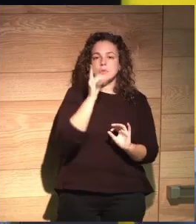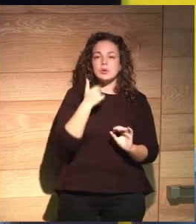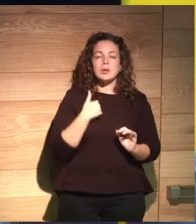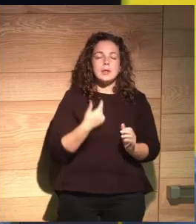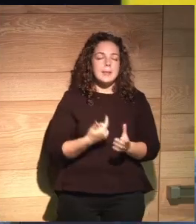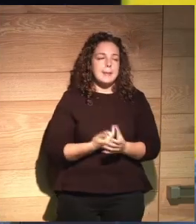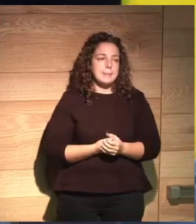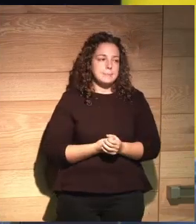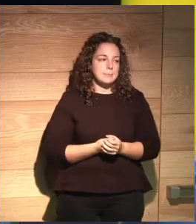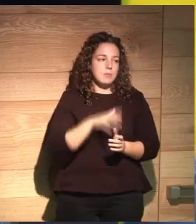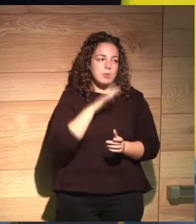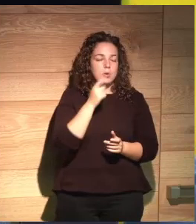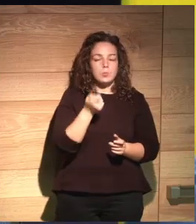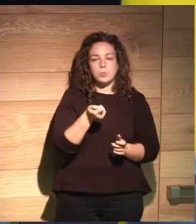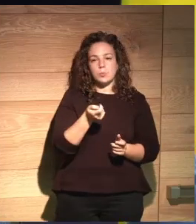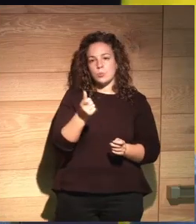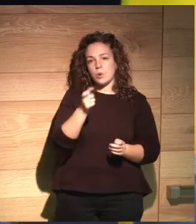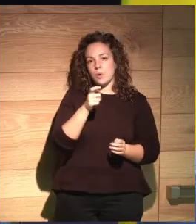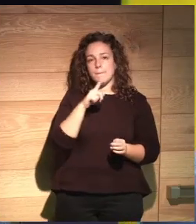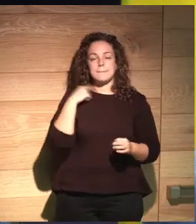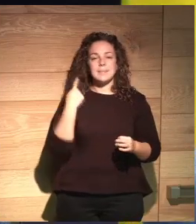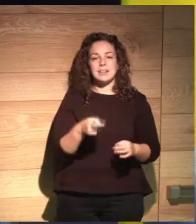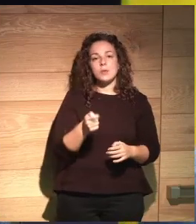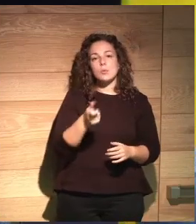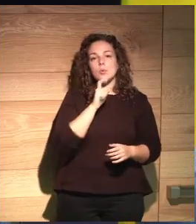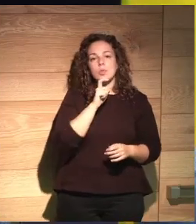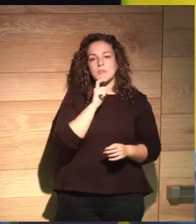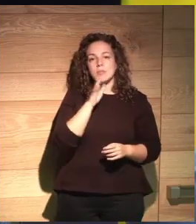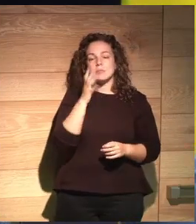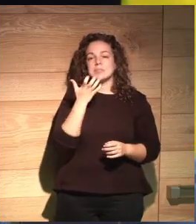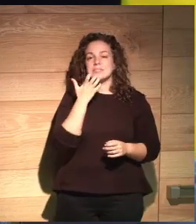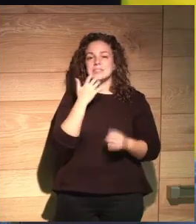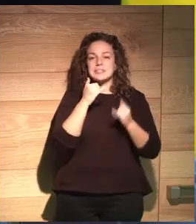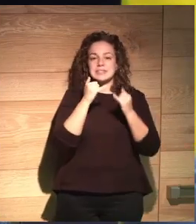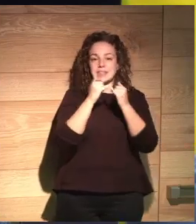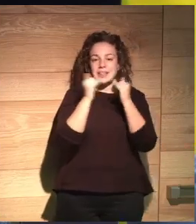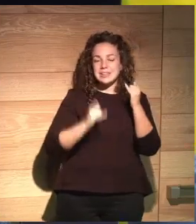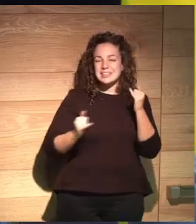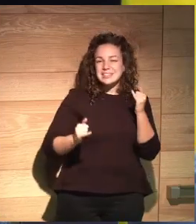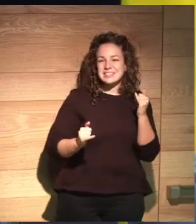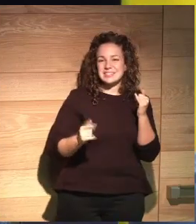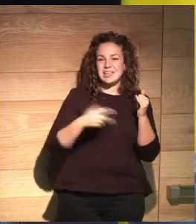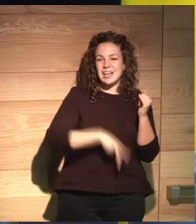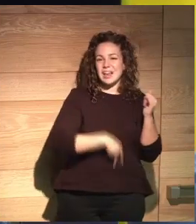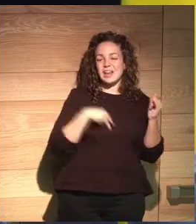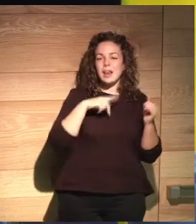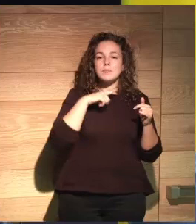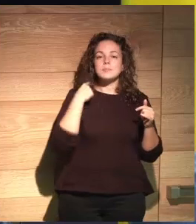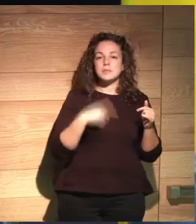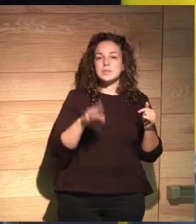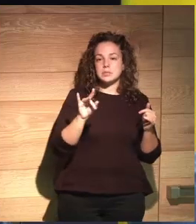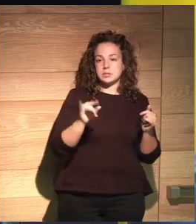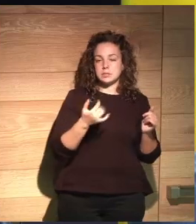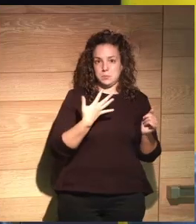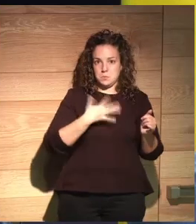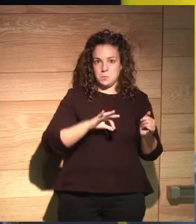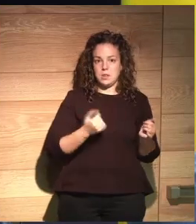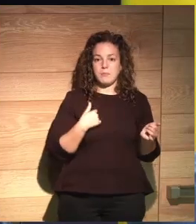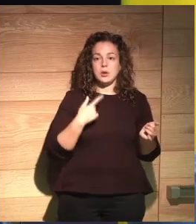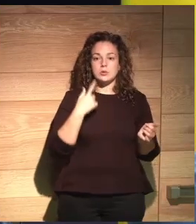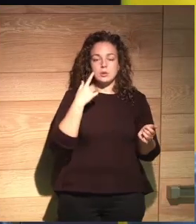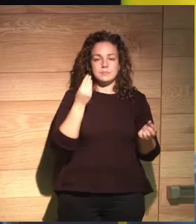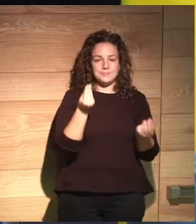es difícil para ellas perder si hay una crisis general entonces si pueden perder pero es realmente es notable